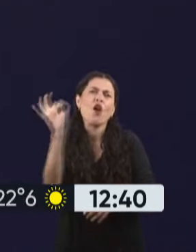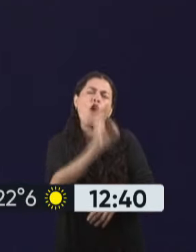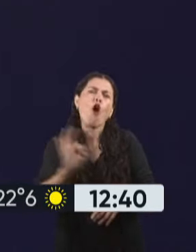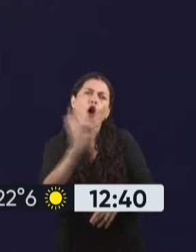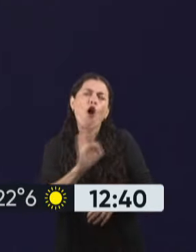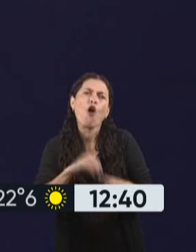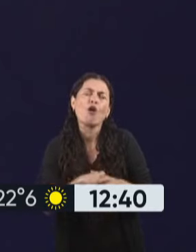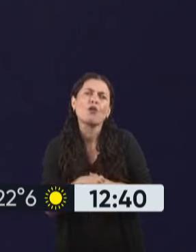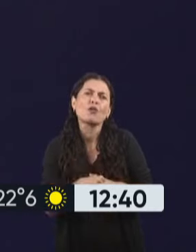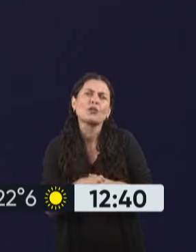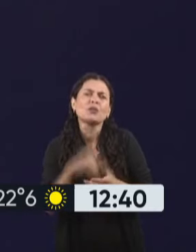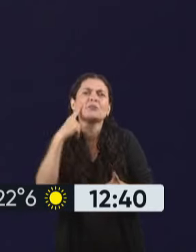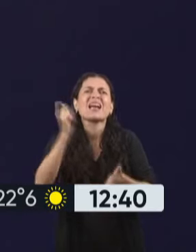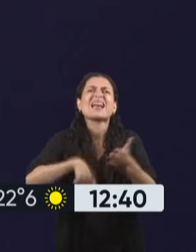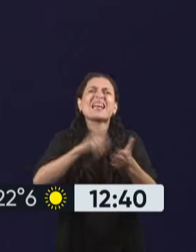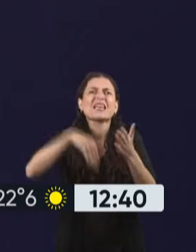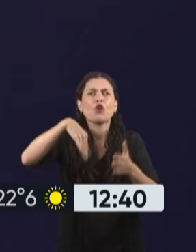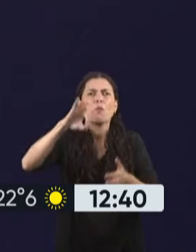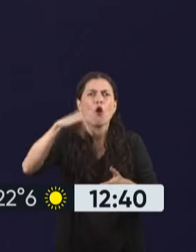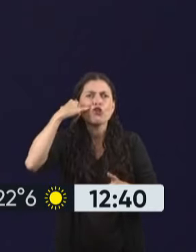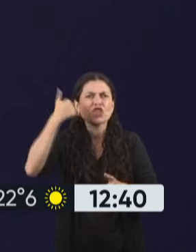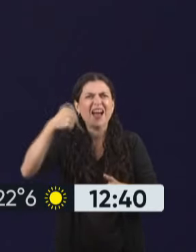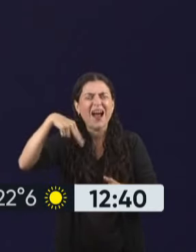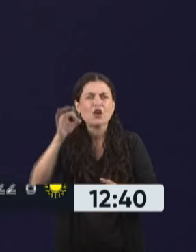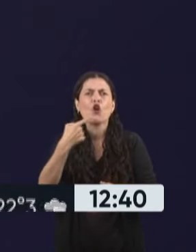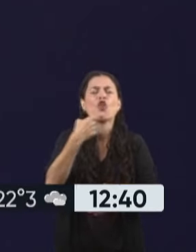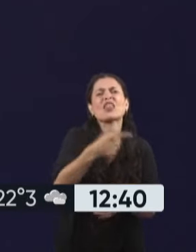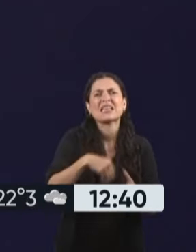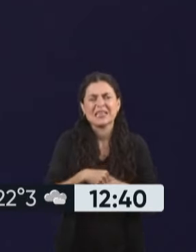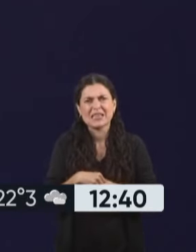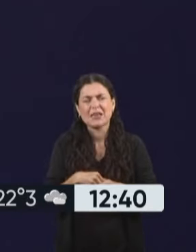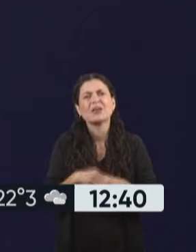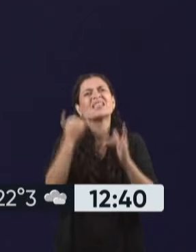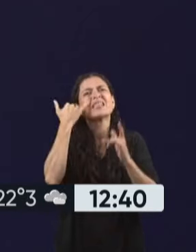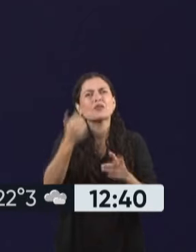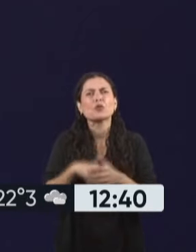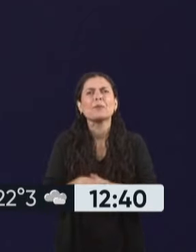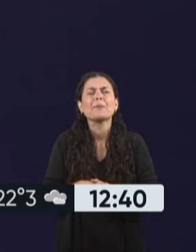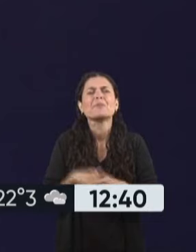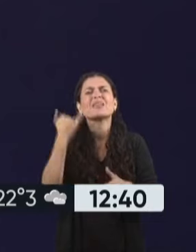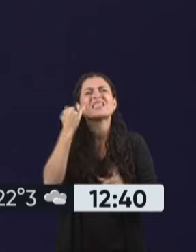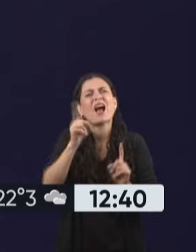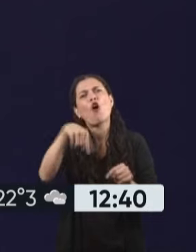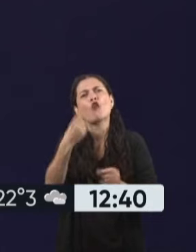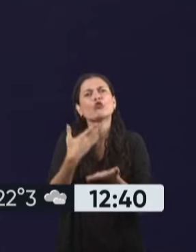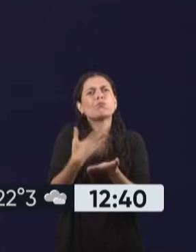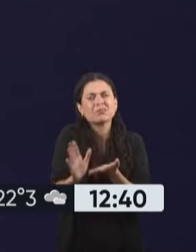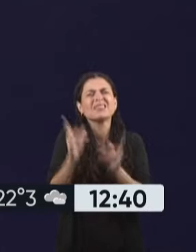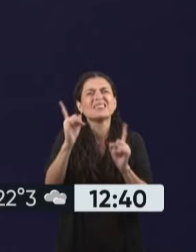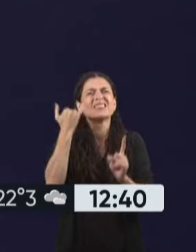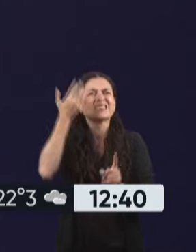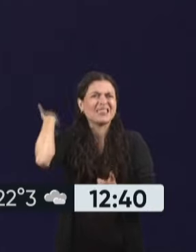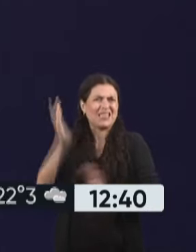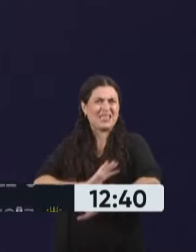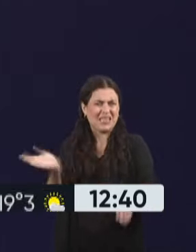también famoso registro Moyano, junto con el ya eliminado Ruta que habíamos eliminado hacía un tiempo